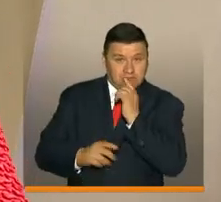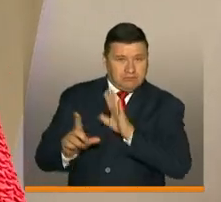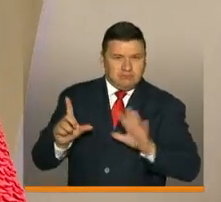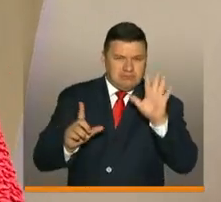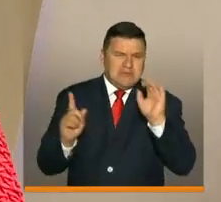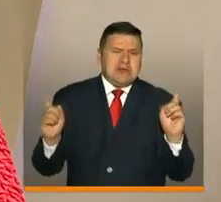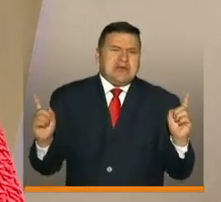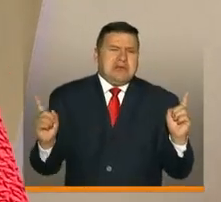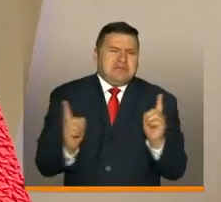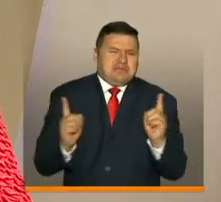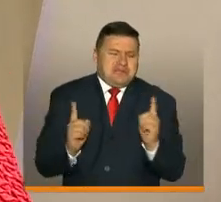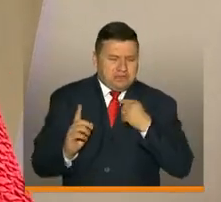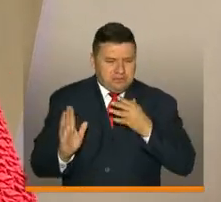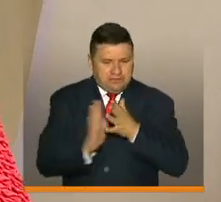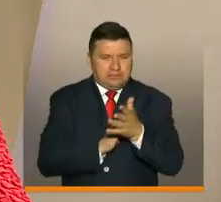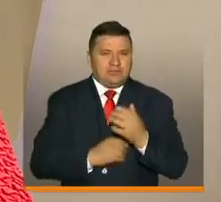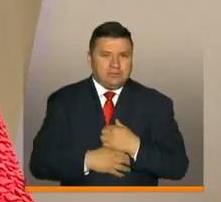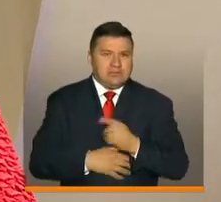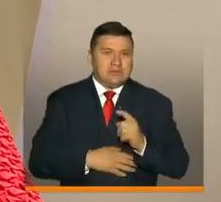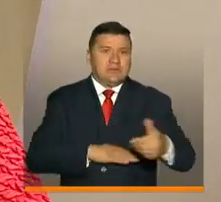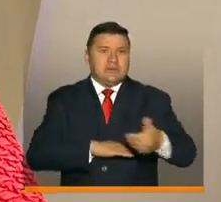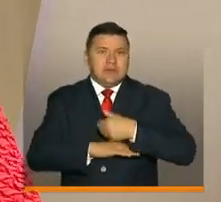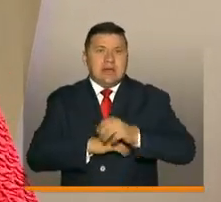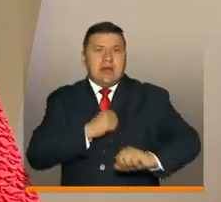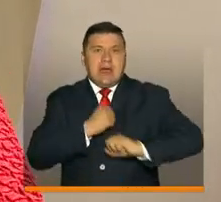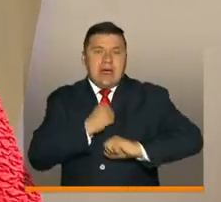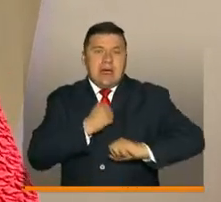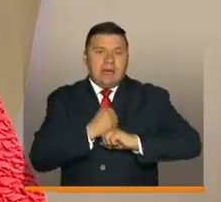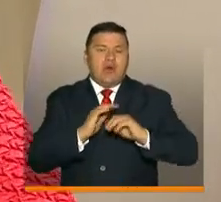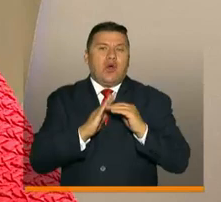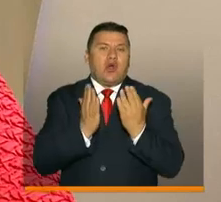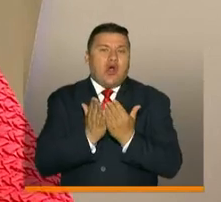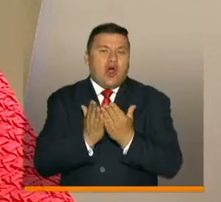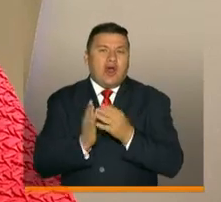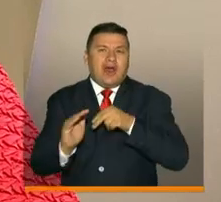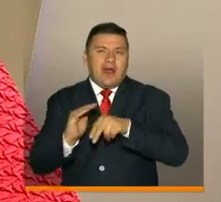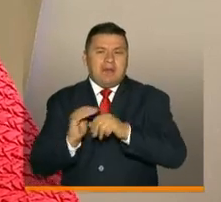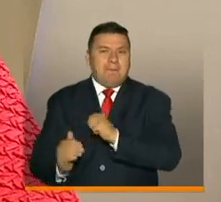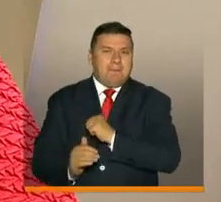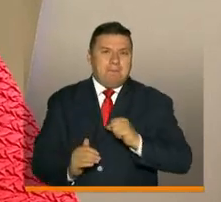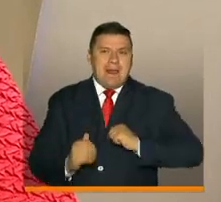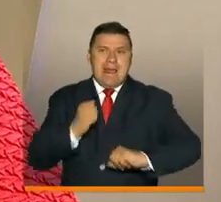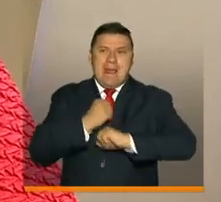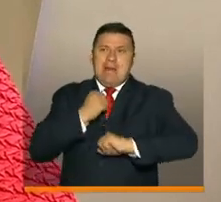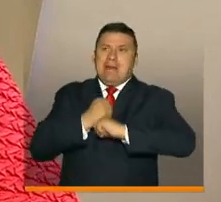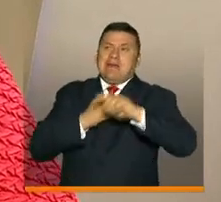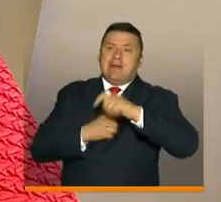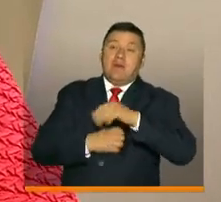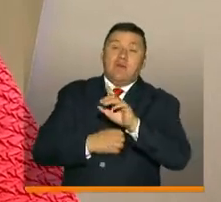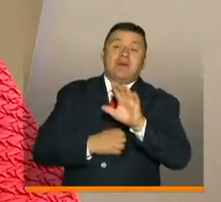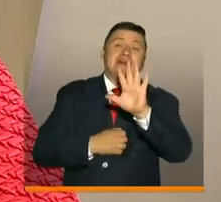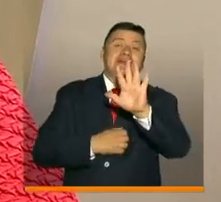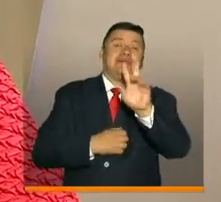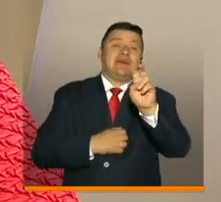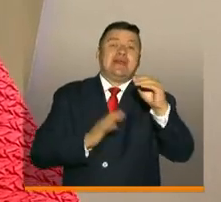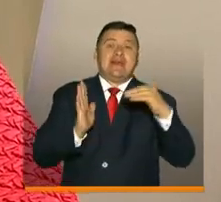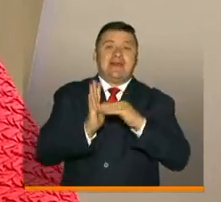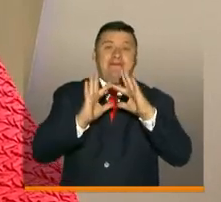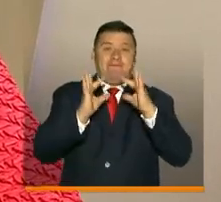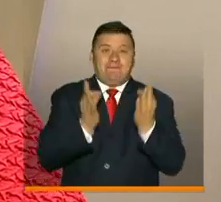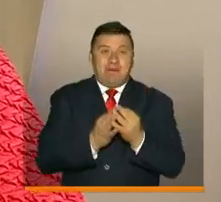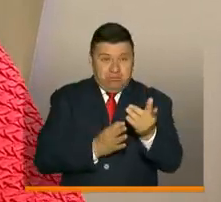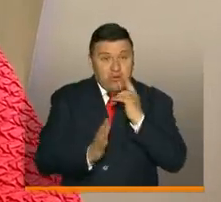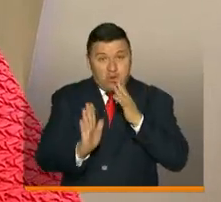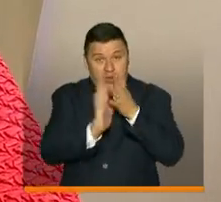resumo los datos claves. Todos nos pedían apoyo con el tema de colegios y jardines privados, pues hemos logrado que más de 57.000 familias lo